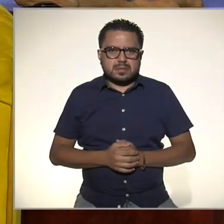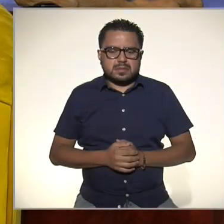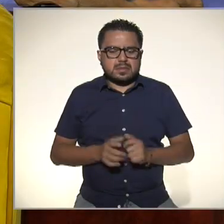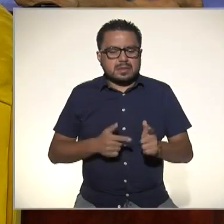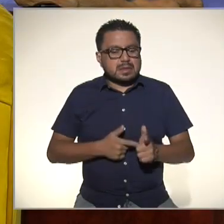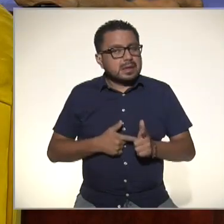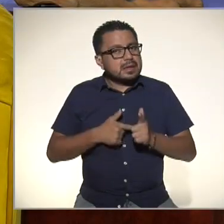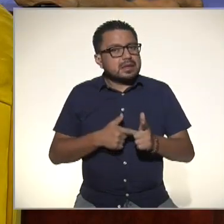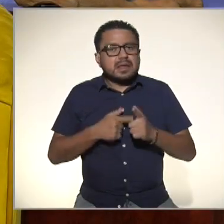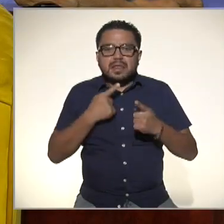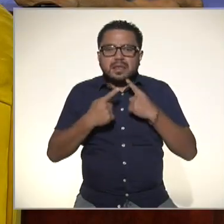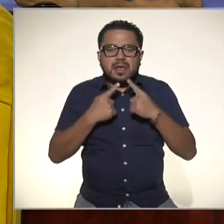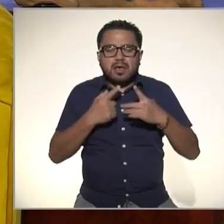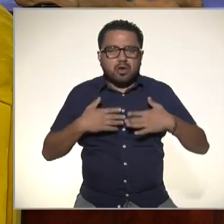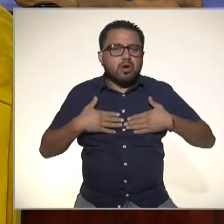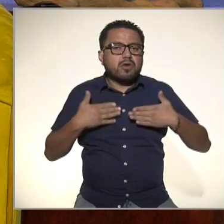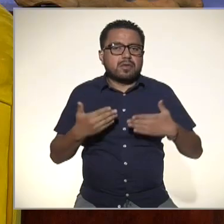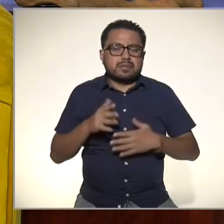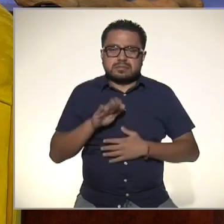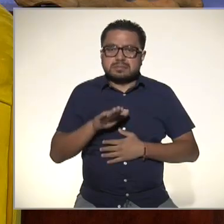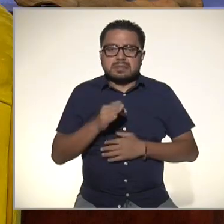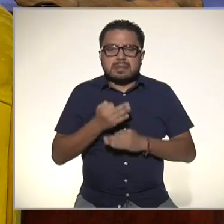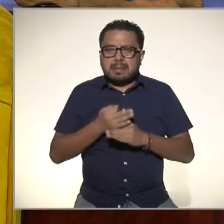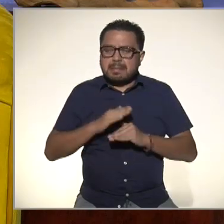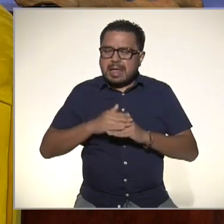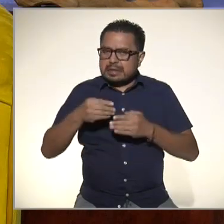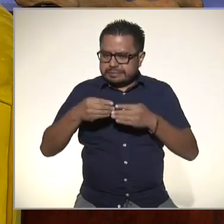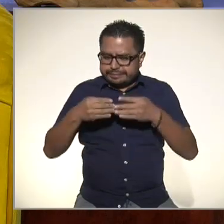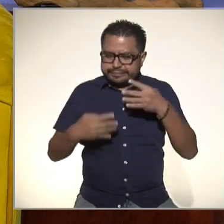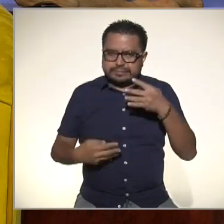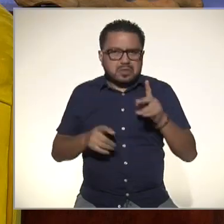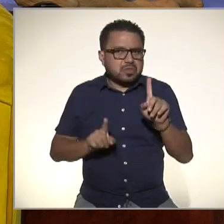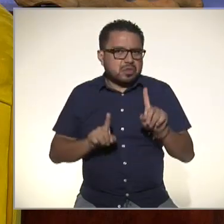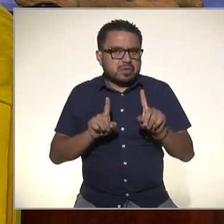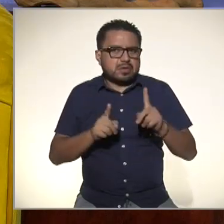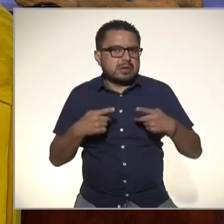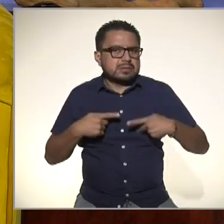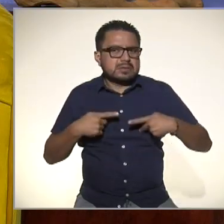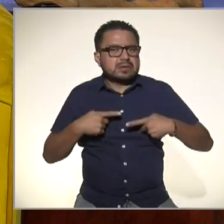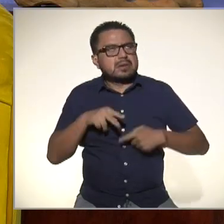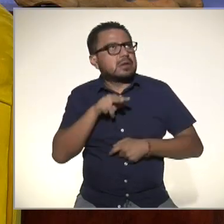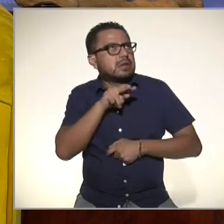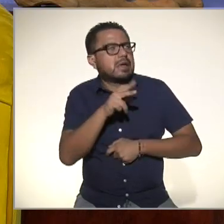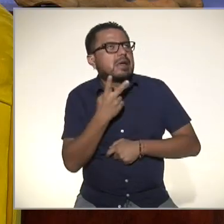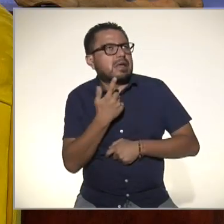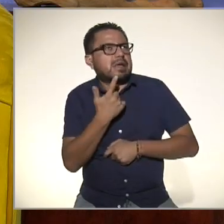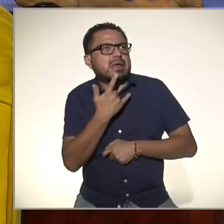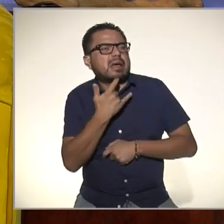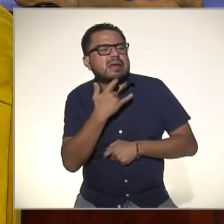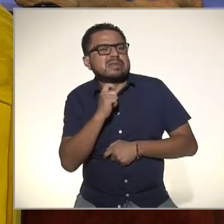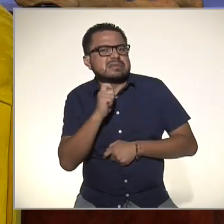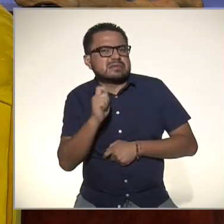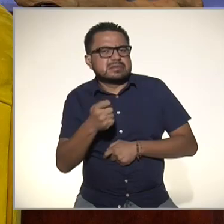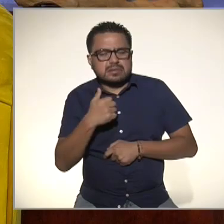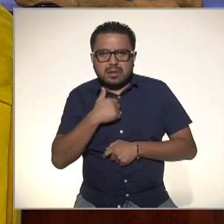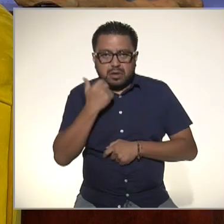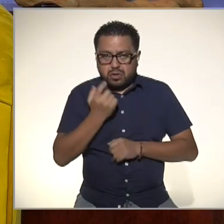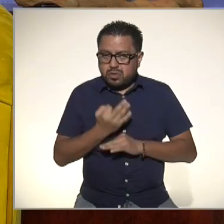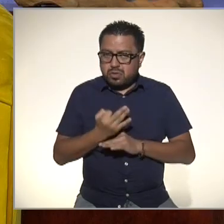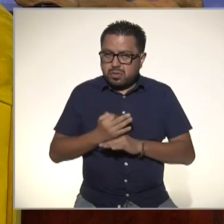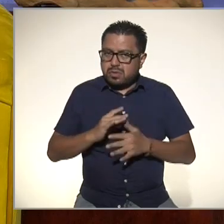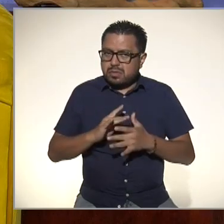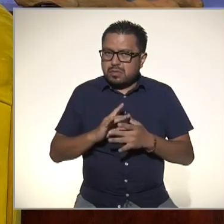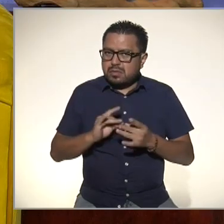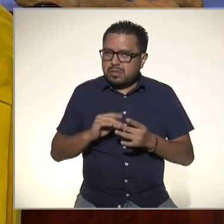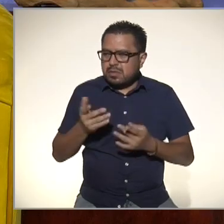Seguimos aquí dialogando en confianza. Pepe, quiero traer más comentarios y dudas de nuestra audiencia y quiero